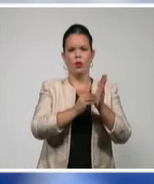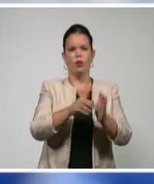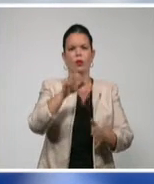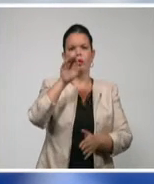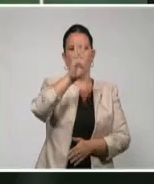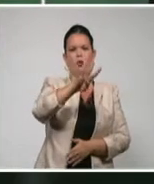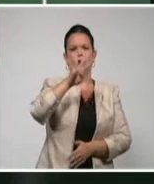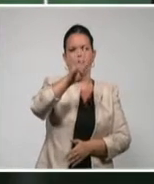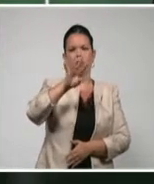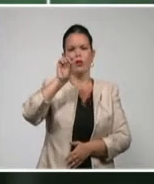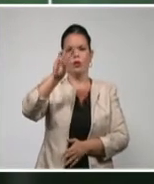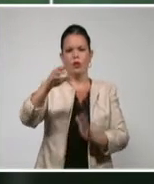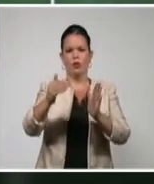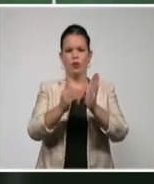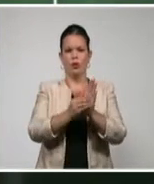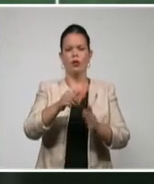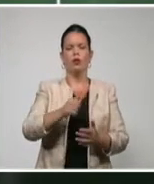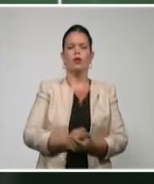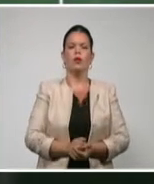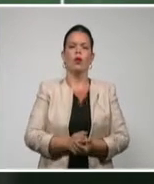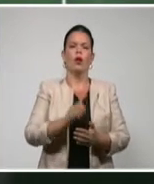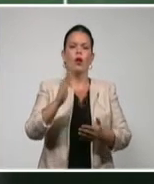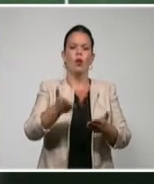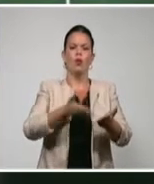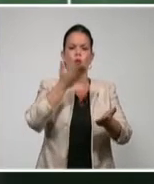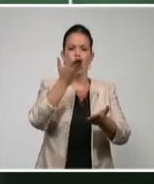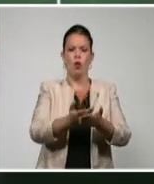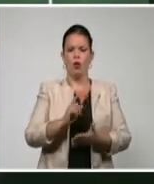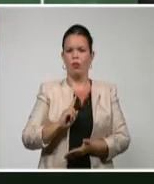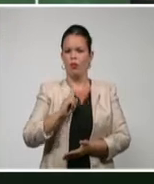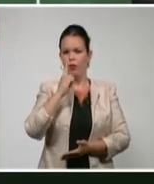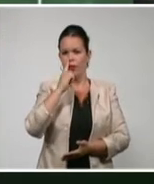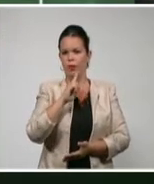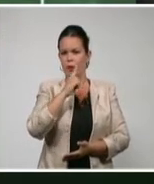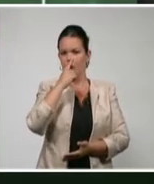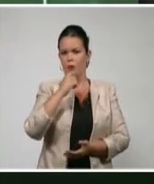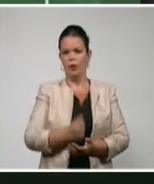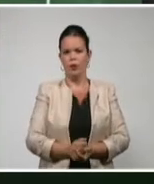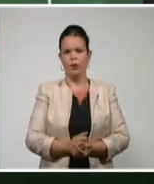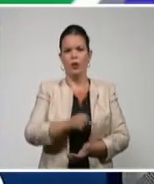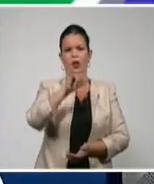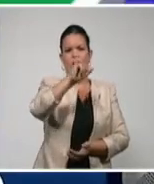2.843.469 muestras realizadas, de las que han resultado positivas al coronavirus 68.986.